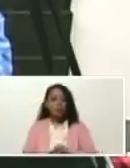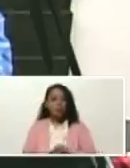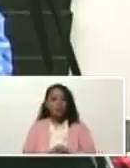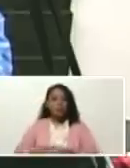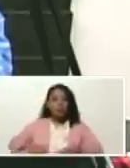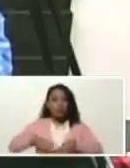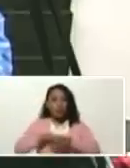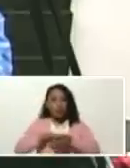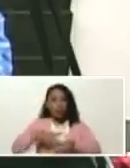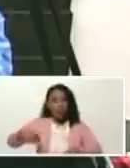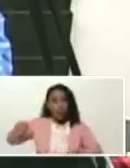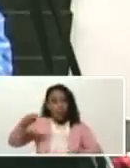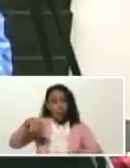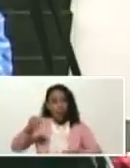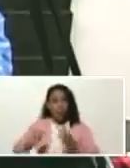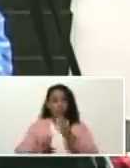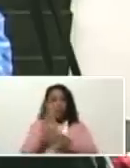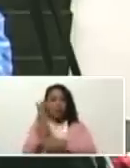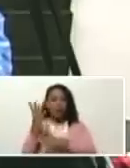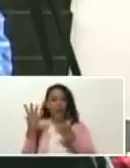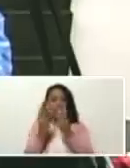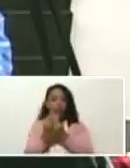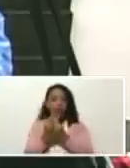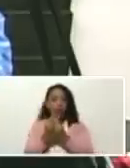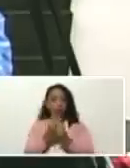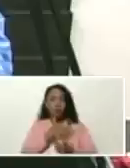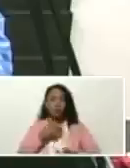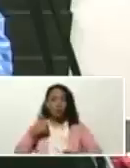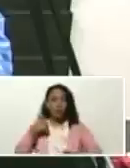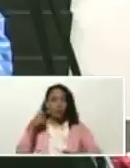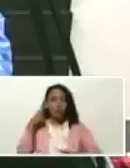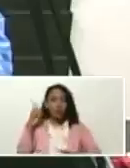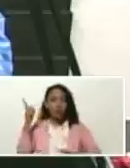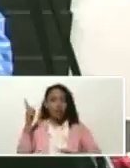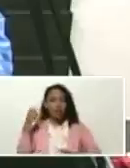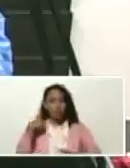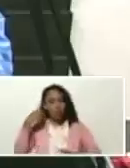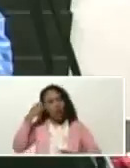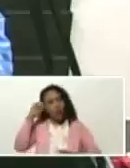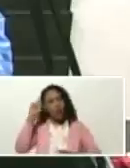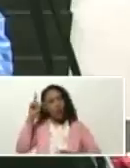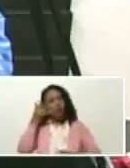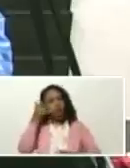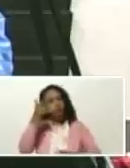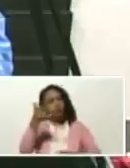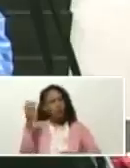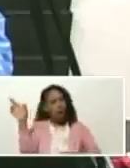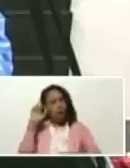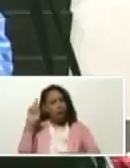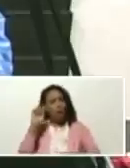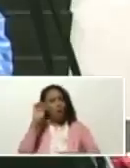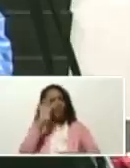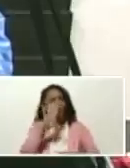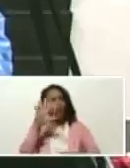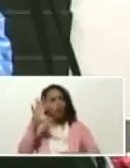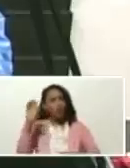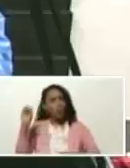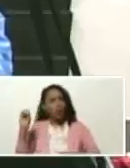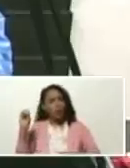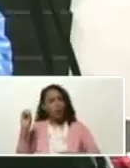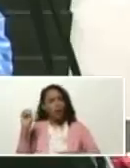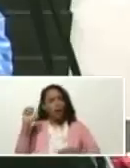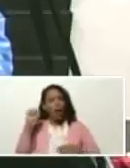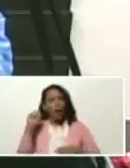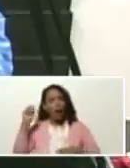la Plaza de Mayo querida compañera la recordé en una llamada que hice para la radio 450 am